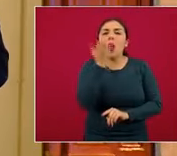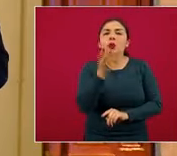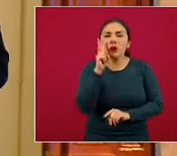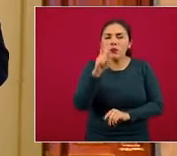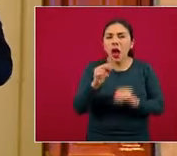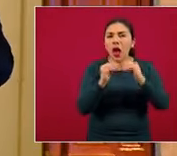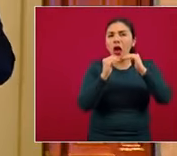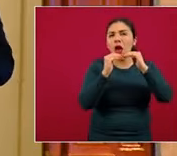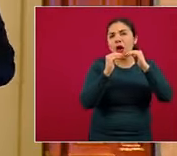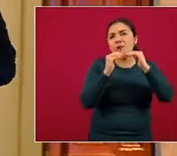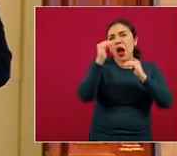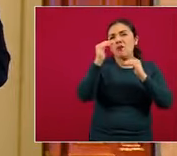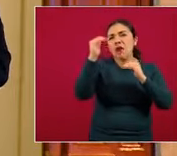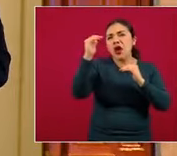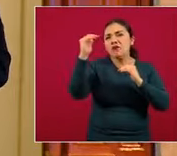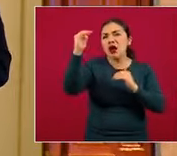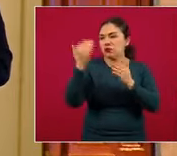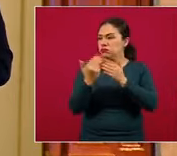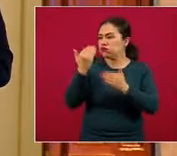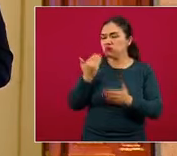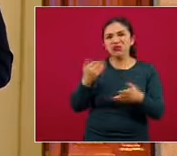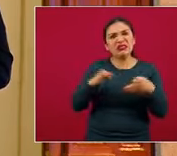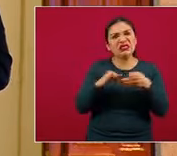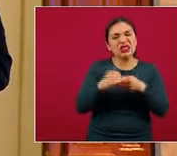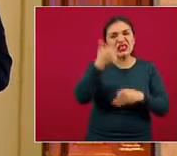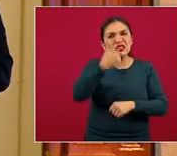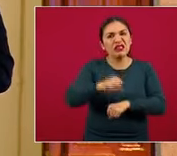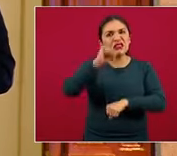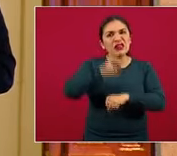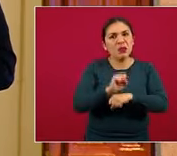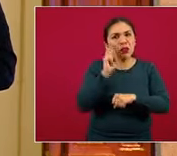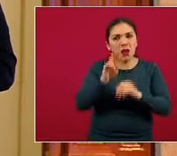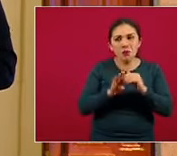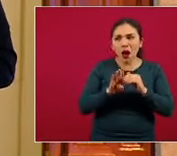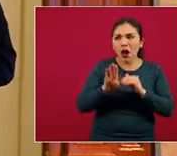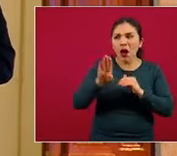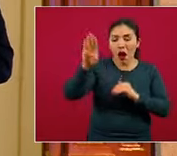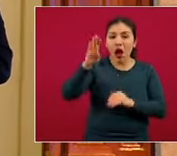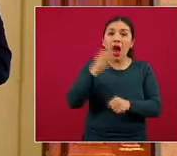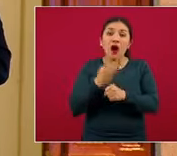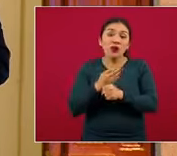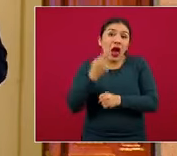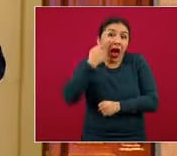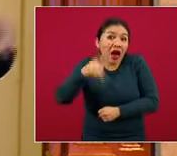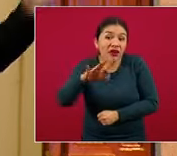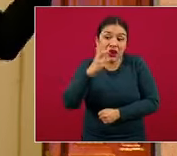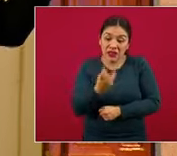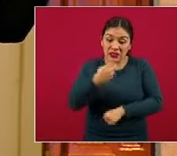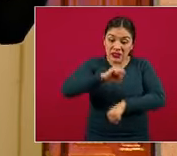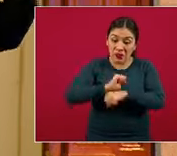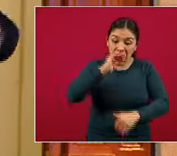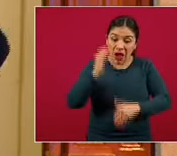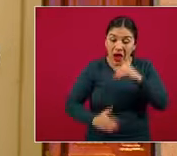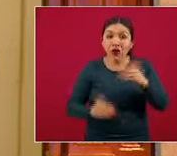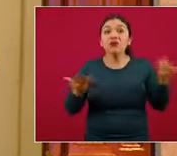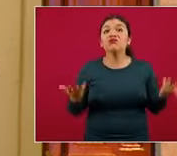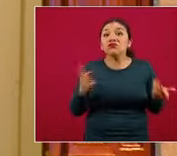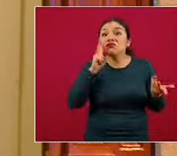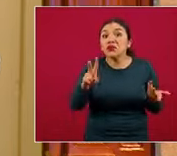que veníamos viendo prácticamente las últimas 6-7 semanas. Vamos a ver para el final de esta semana cómo